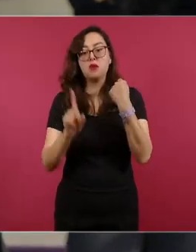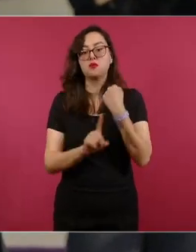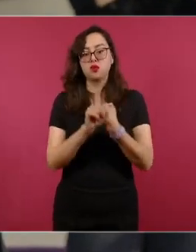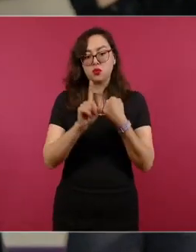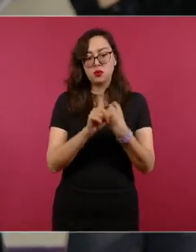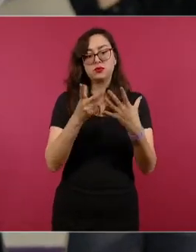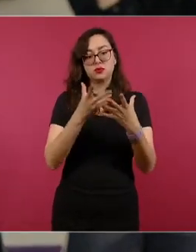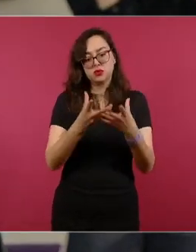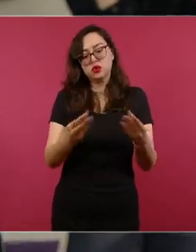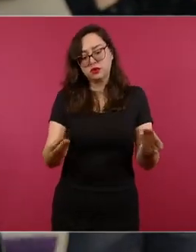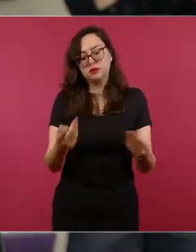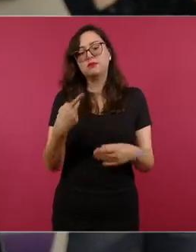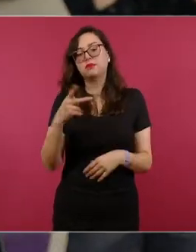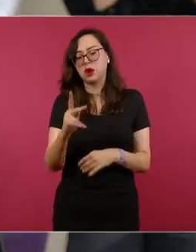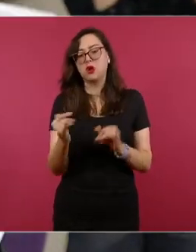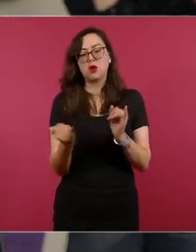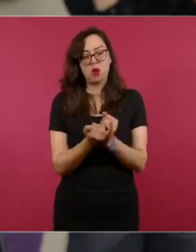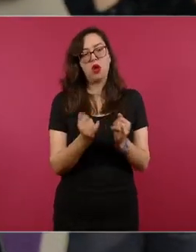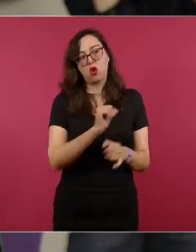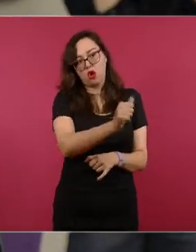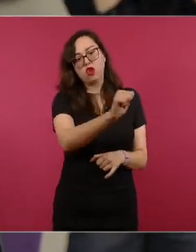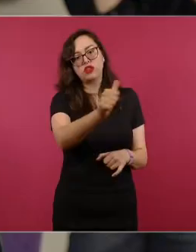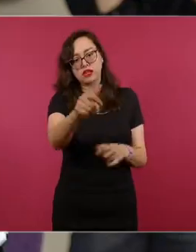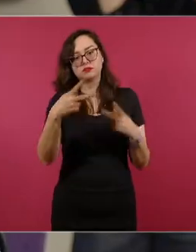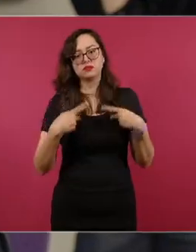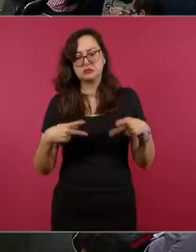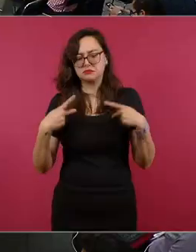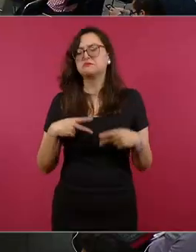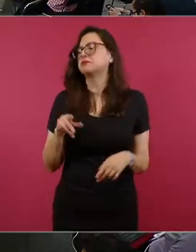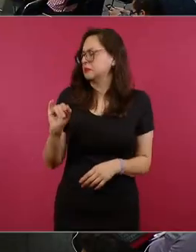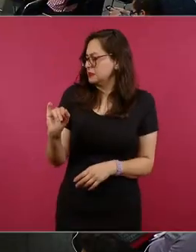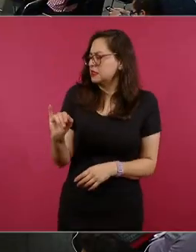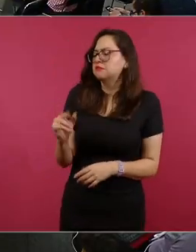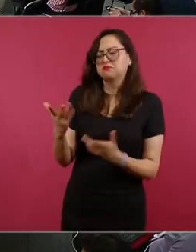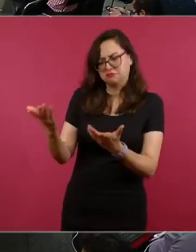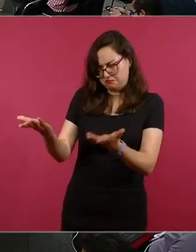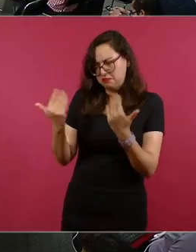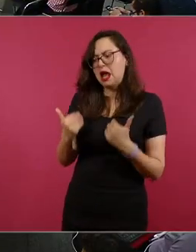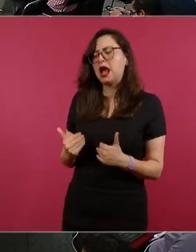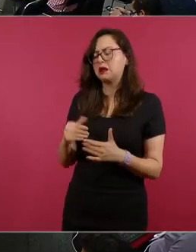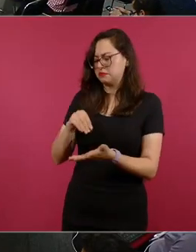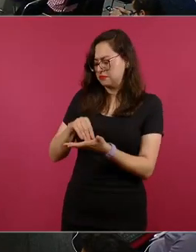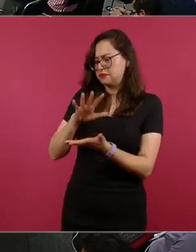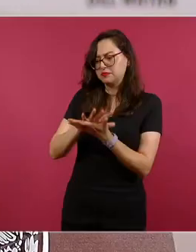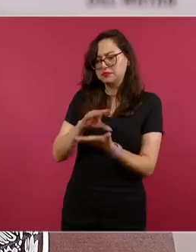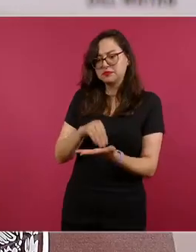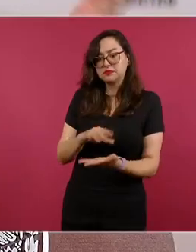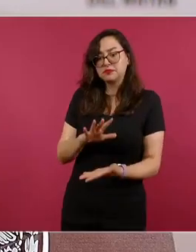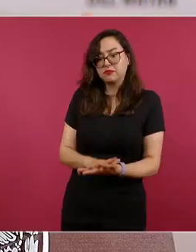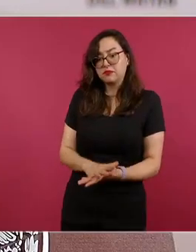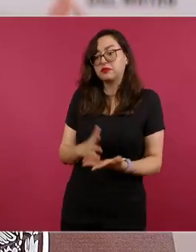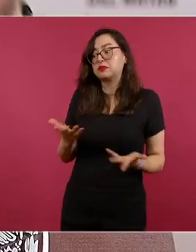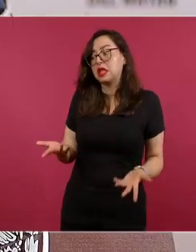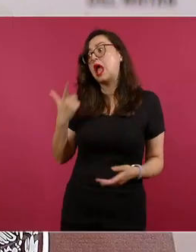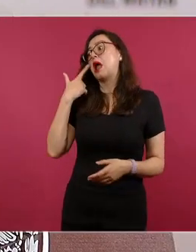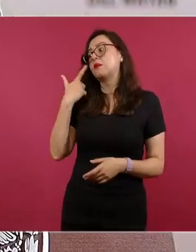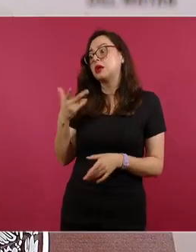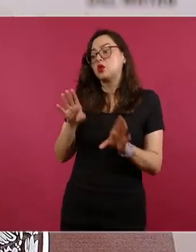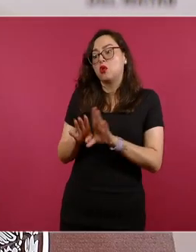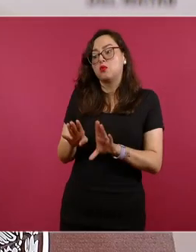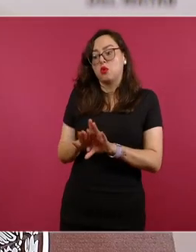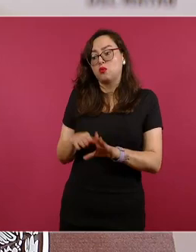varios usuarios. Sí, con todo gusto los recibimos. Y todos los que estén en este caso, pues iremos informando